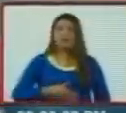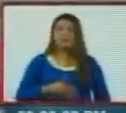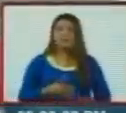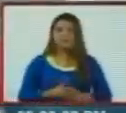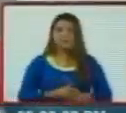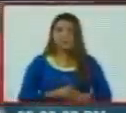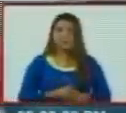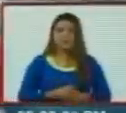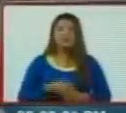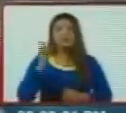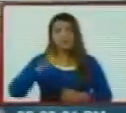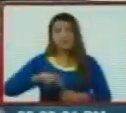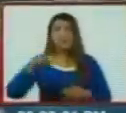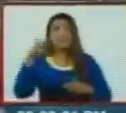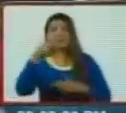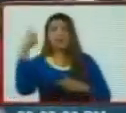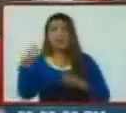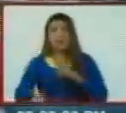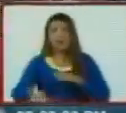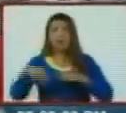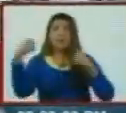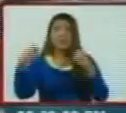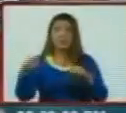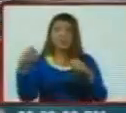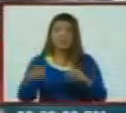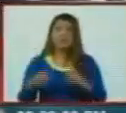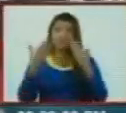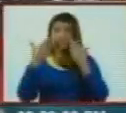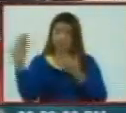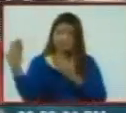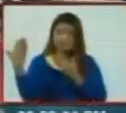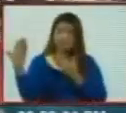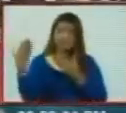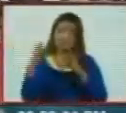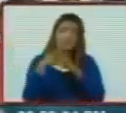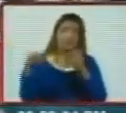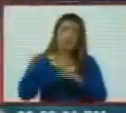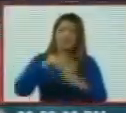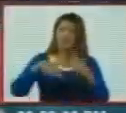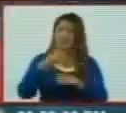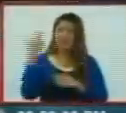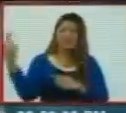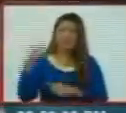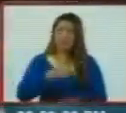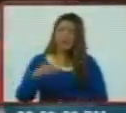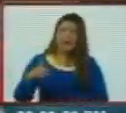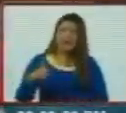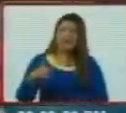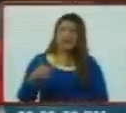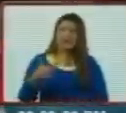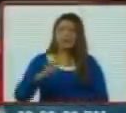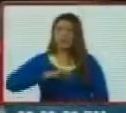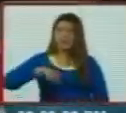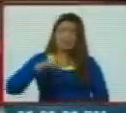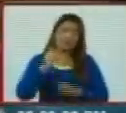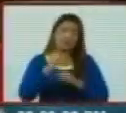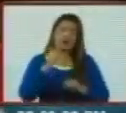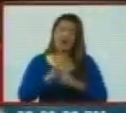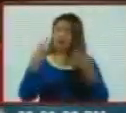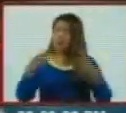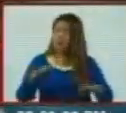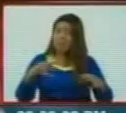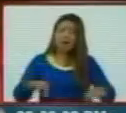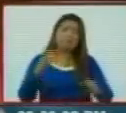un motorizado. Entonces, ¿quieren después estar diciendo que la culpa es de los chavistas, que la culpa es de los malandros? Somos unos motorizados, honrados, que trabajamos por la